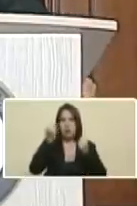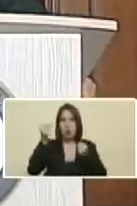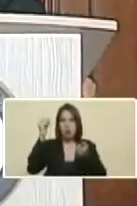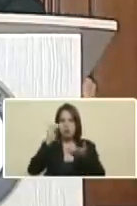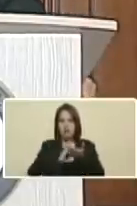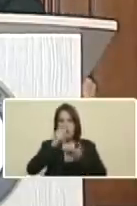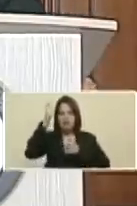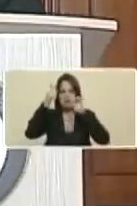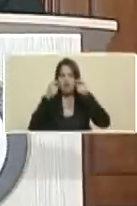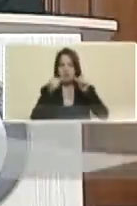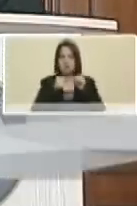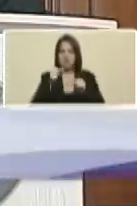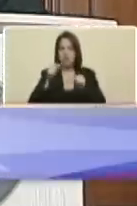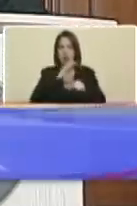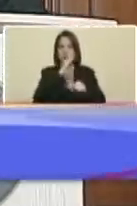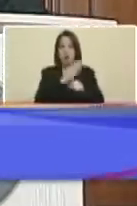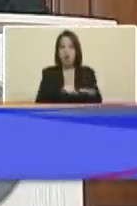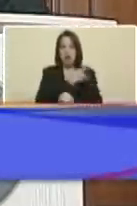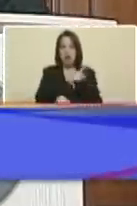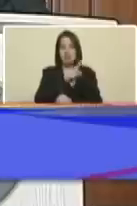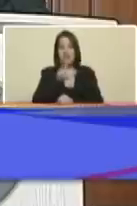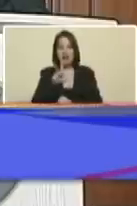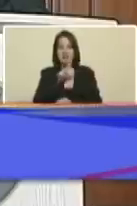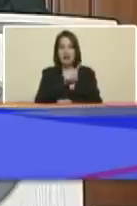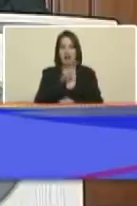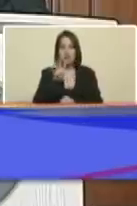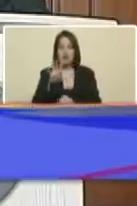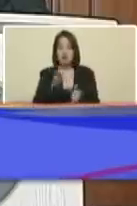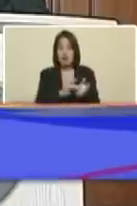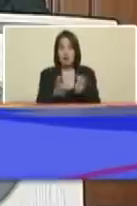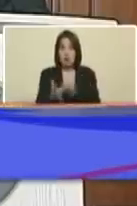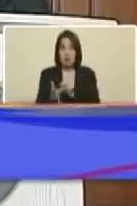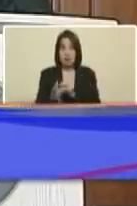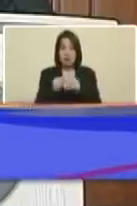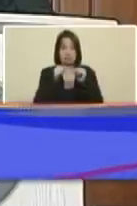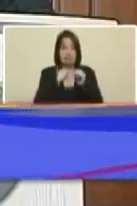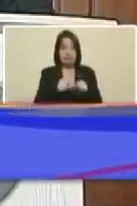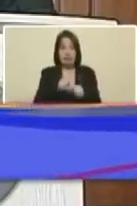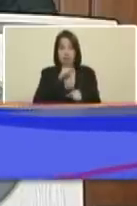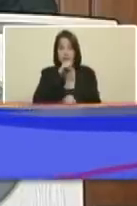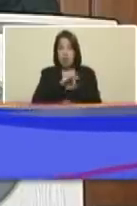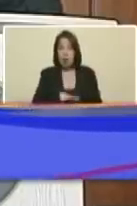al pueblo el 13 y 14 de abril, que quedó para siempre en la historia.